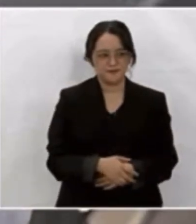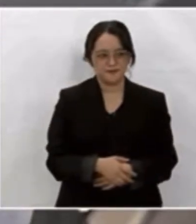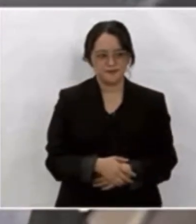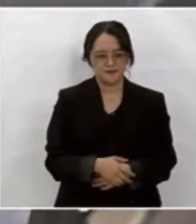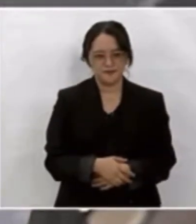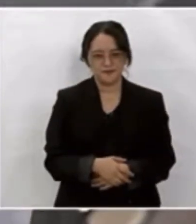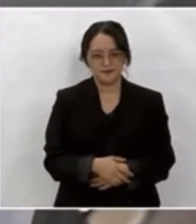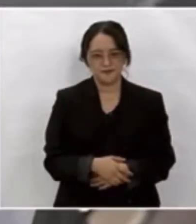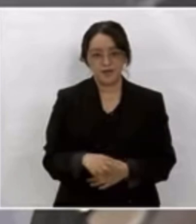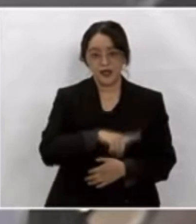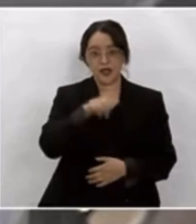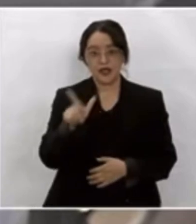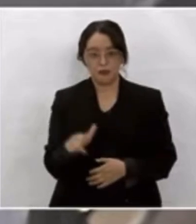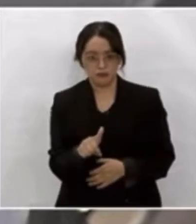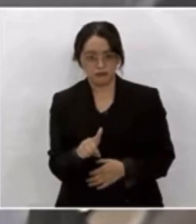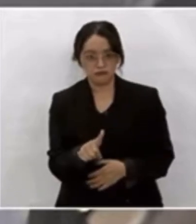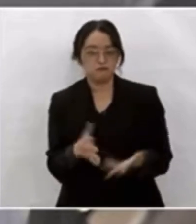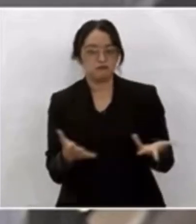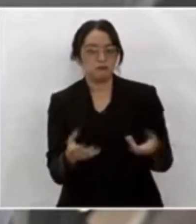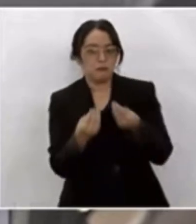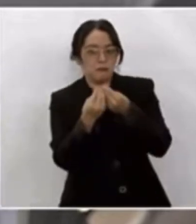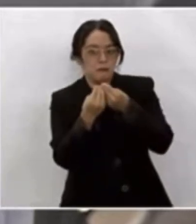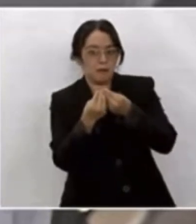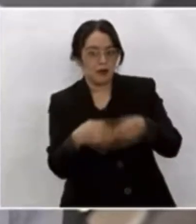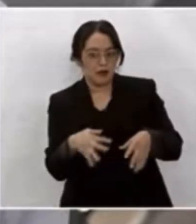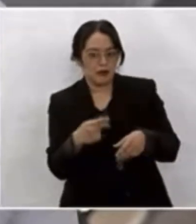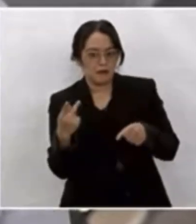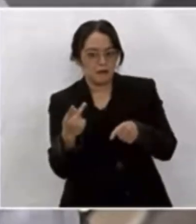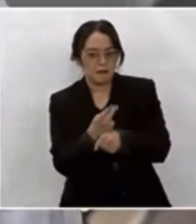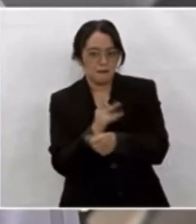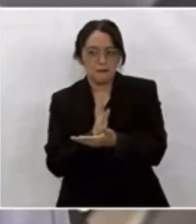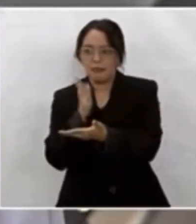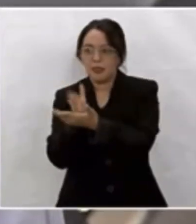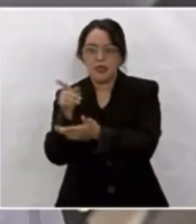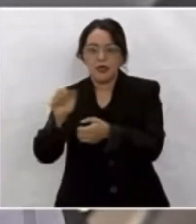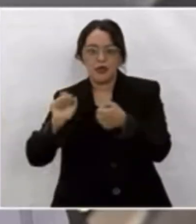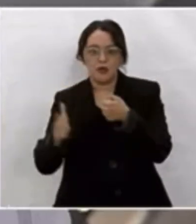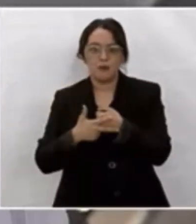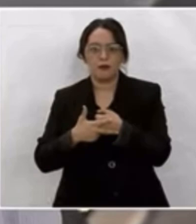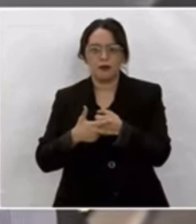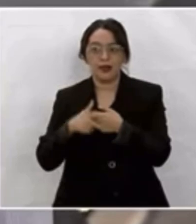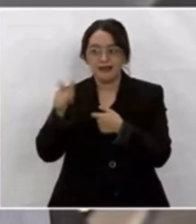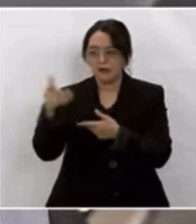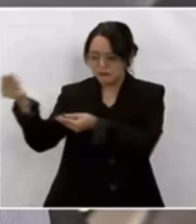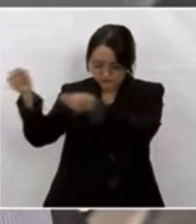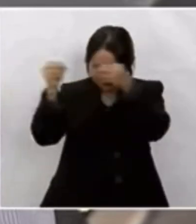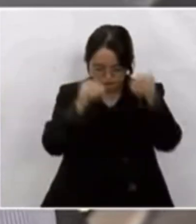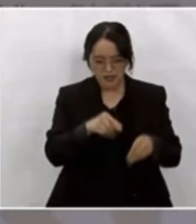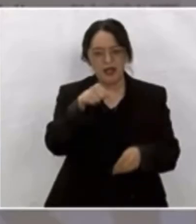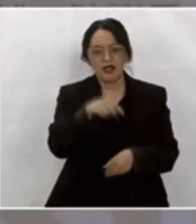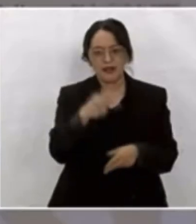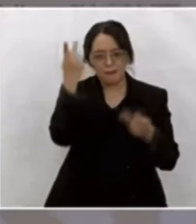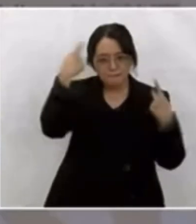una vez perdidos los conservadores, acudieron a Europa a traer a un